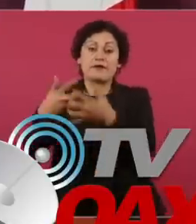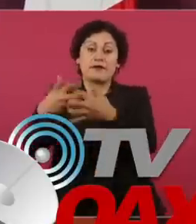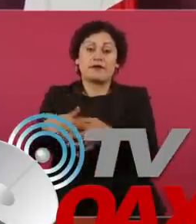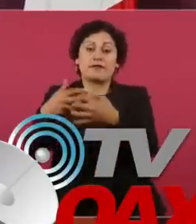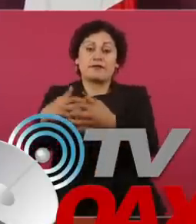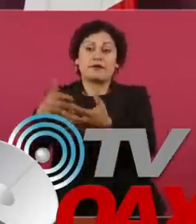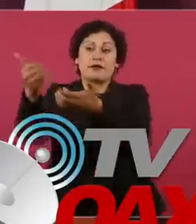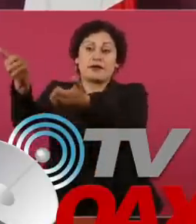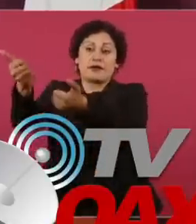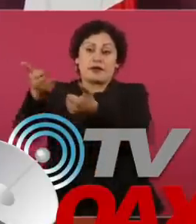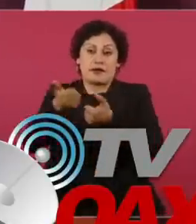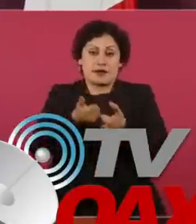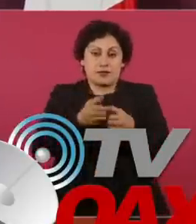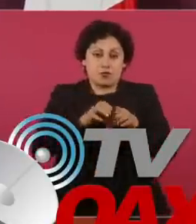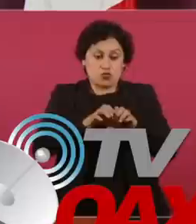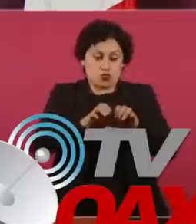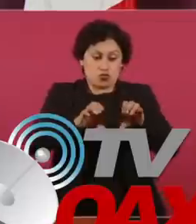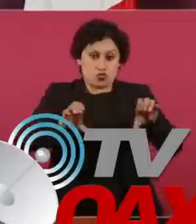tiene